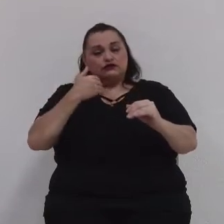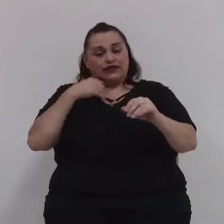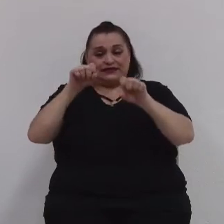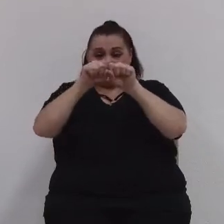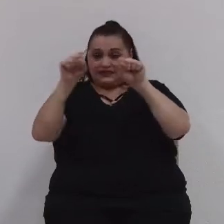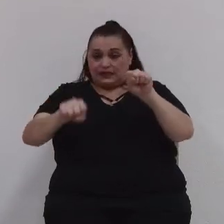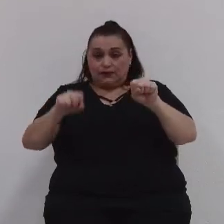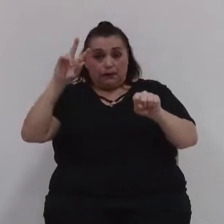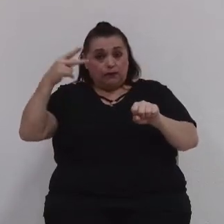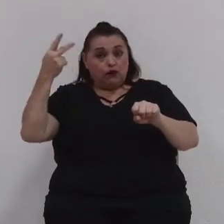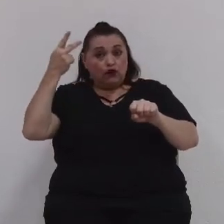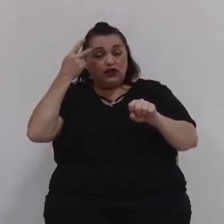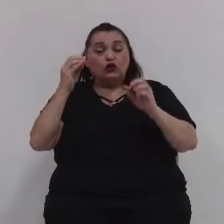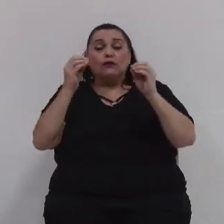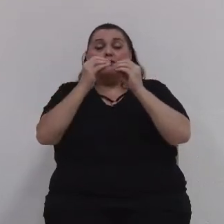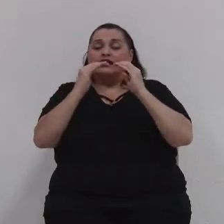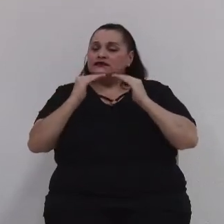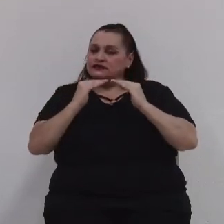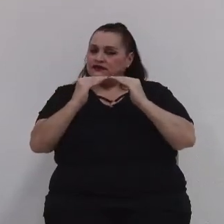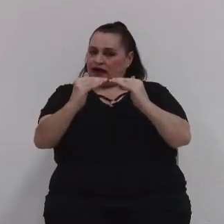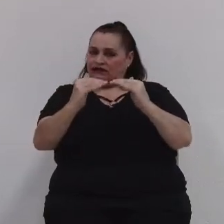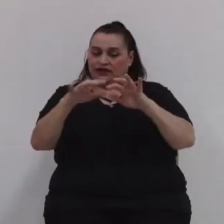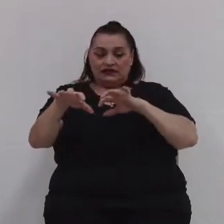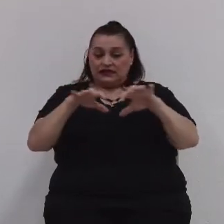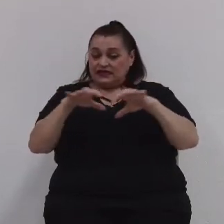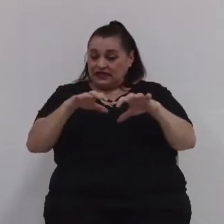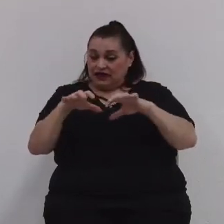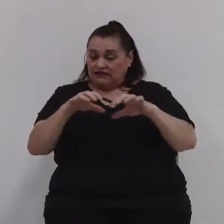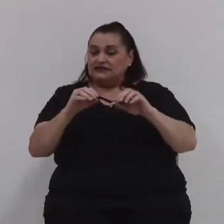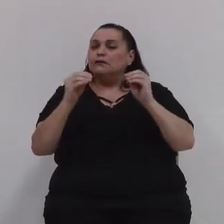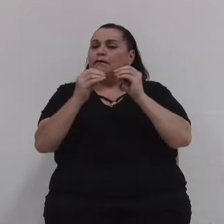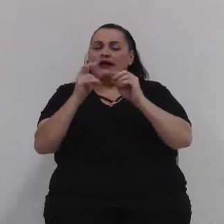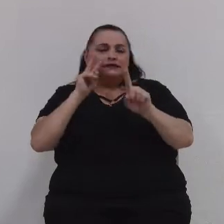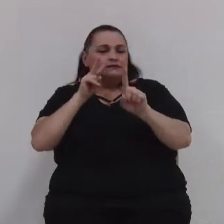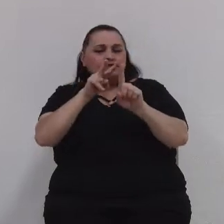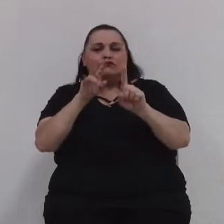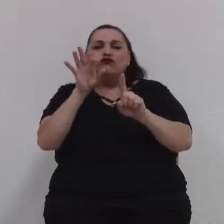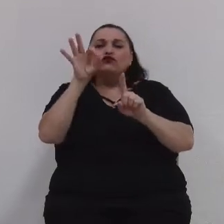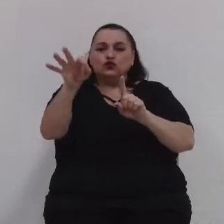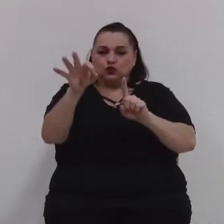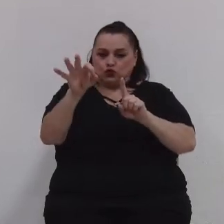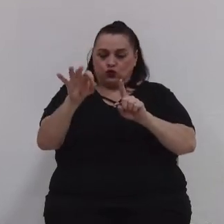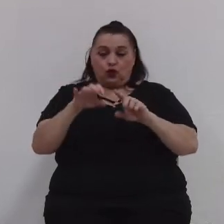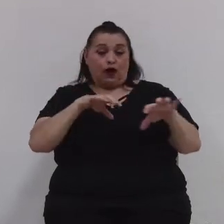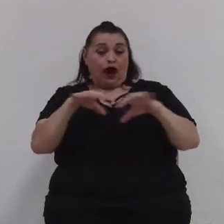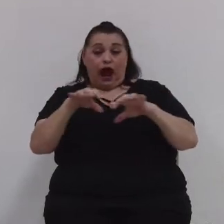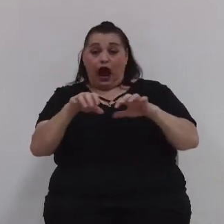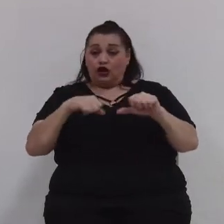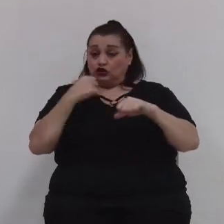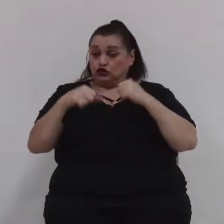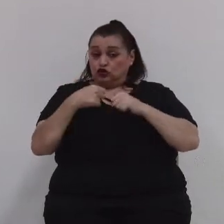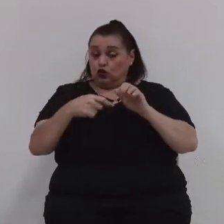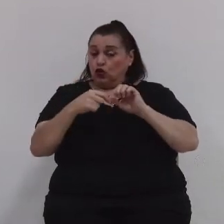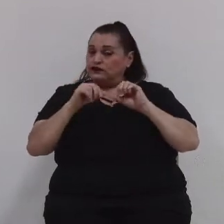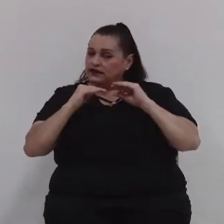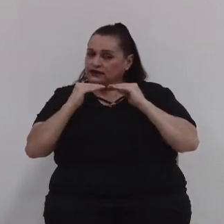político más estable, con dinámicas más predecibles, con actores más estables,